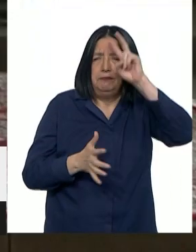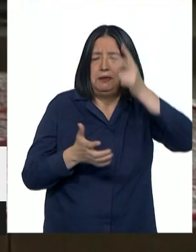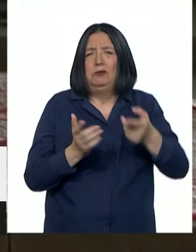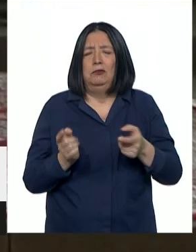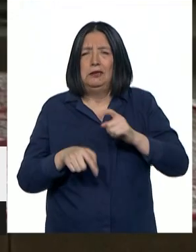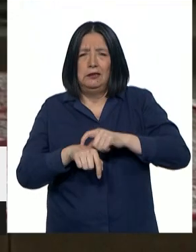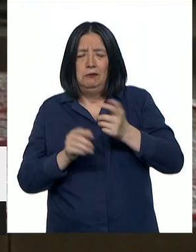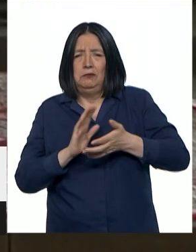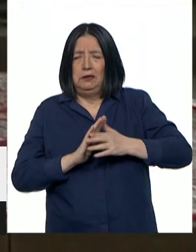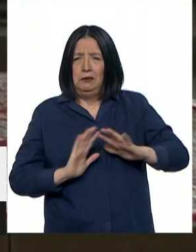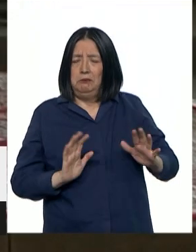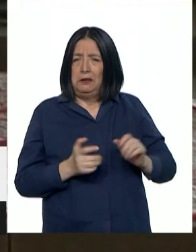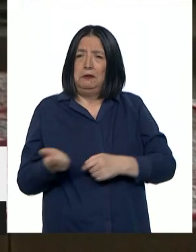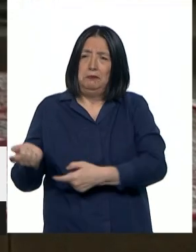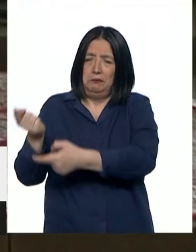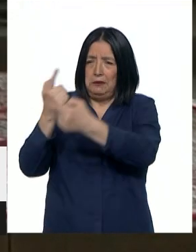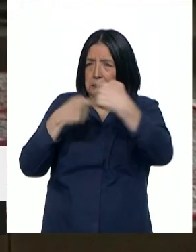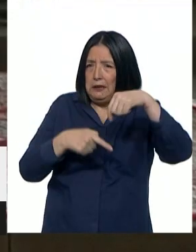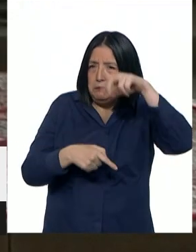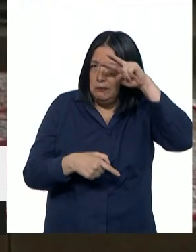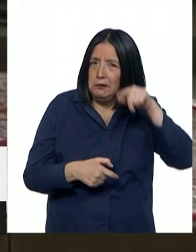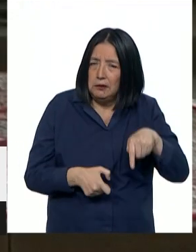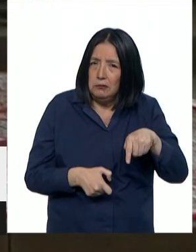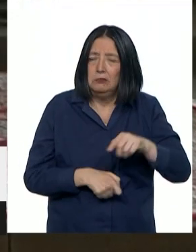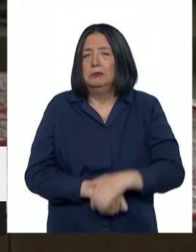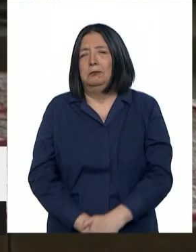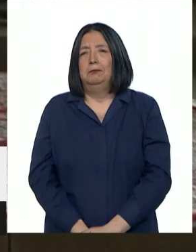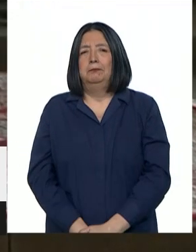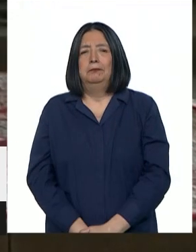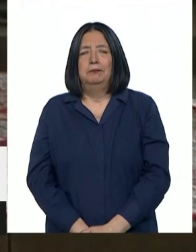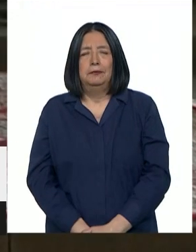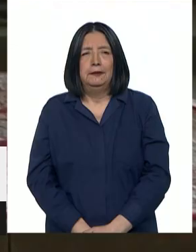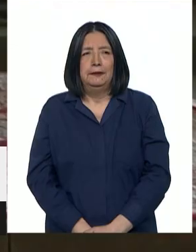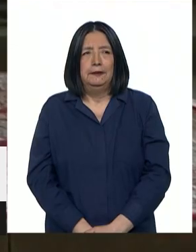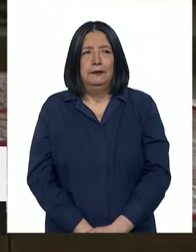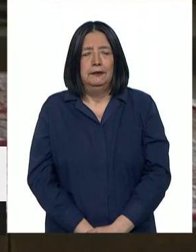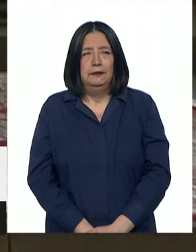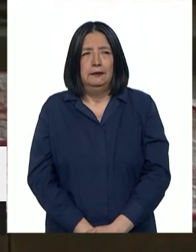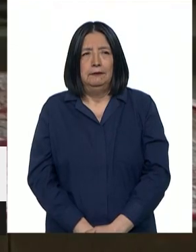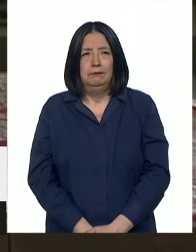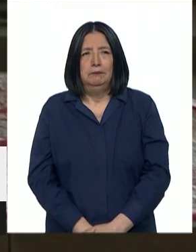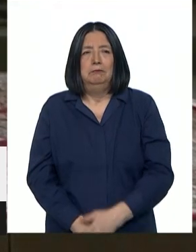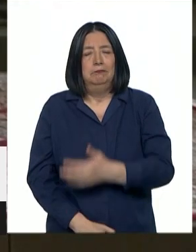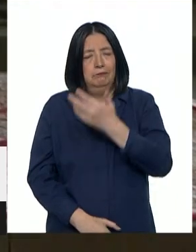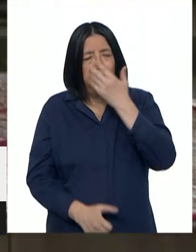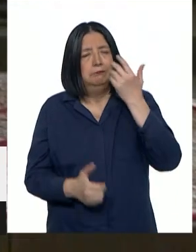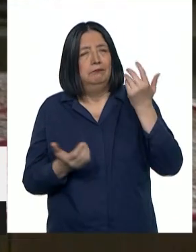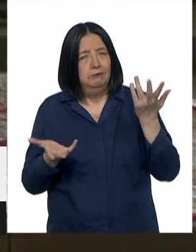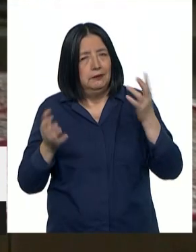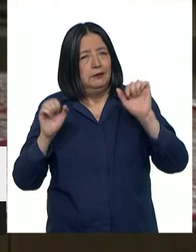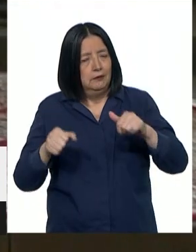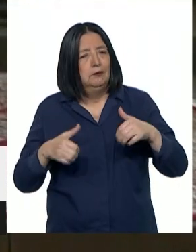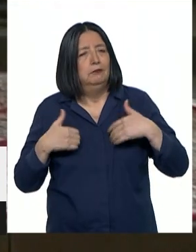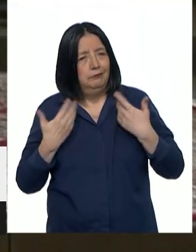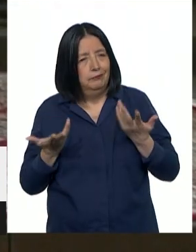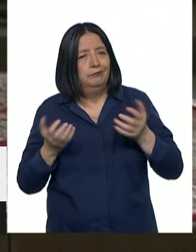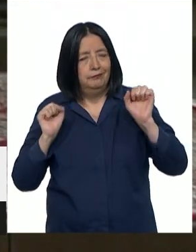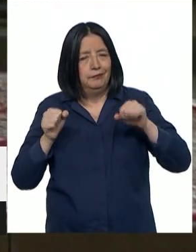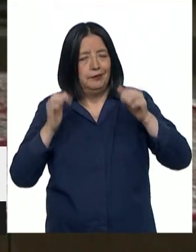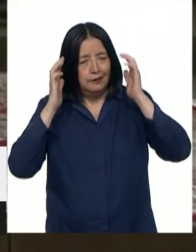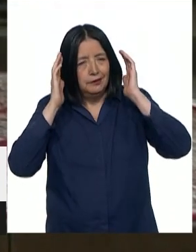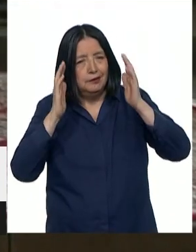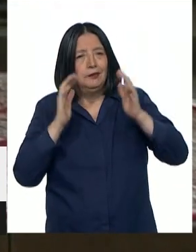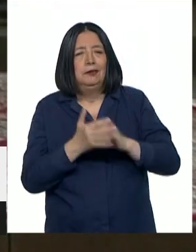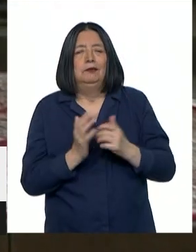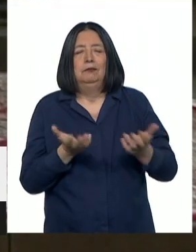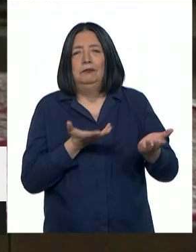vinieran al país, mejor podremos atender